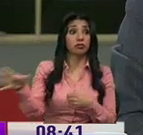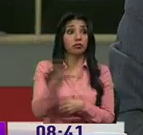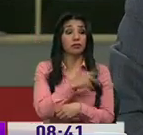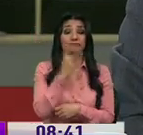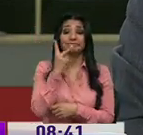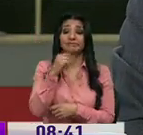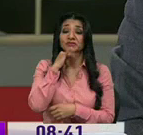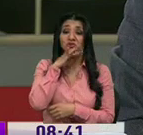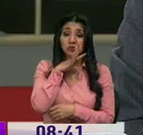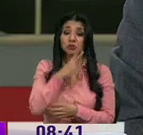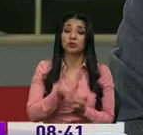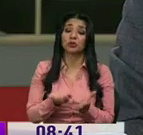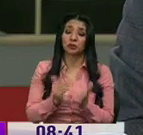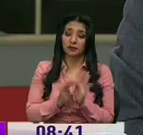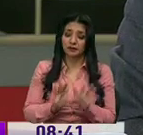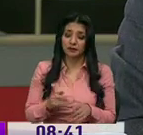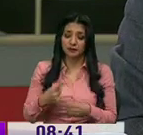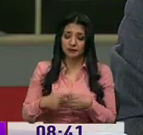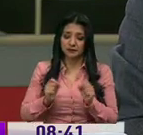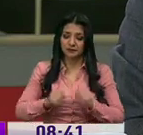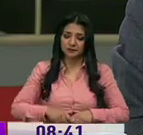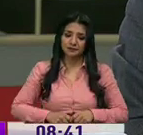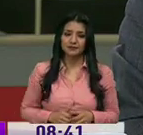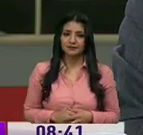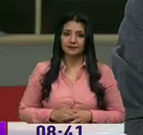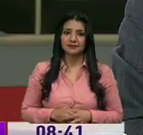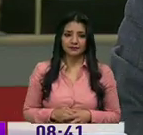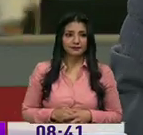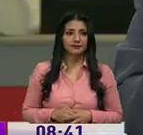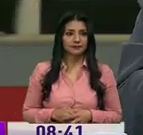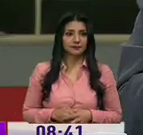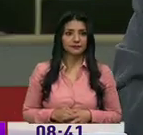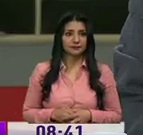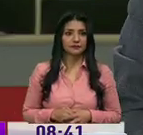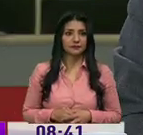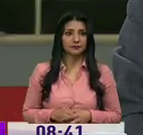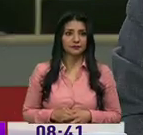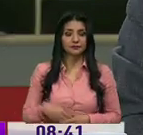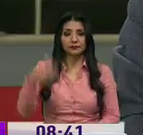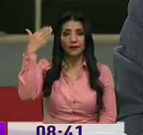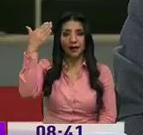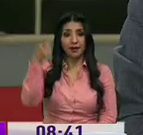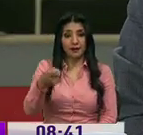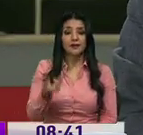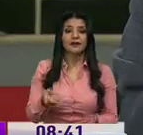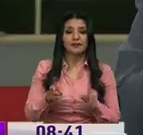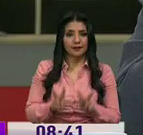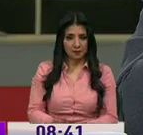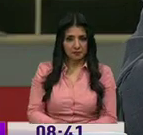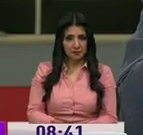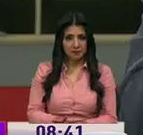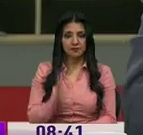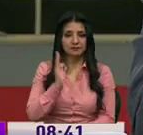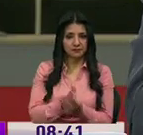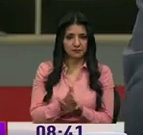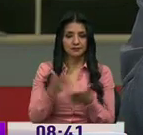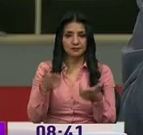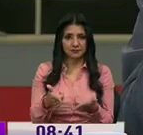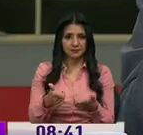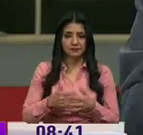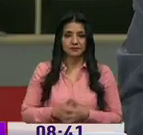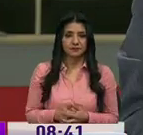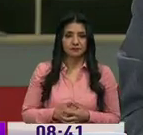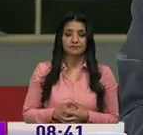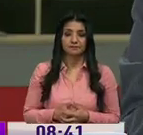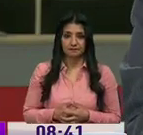he vuelto a ver que nuevamente estamos inundados nuestro distrito metropolitano. Y a eso, alcalde Yunda, también hay que ponerle ojo. Luego no hay